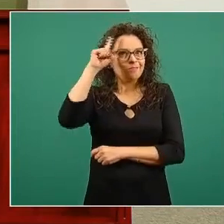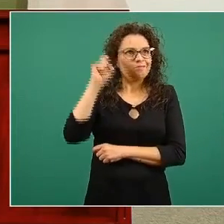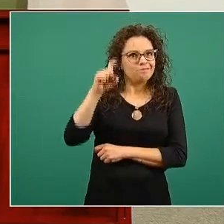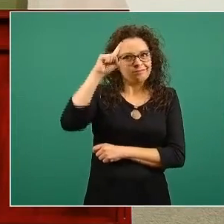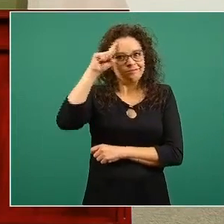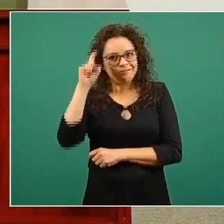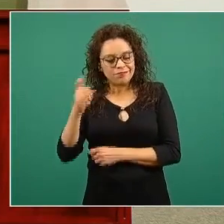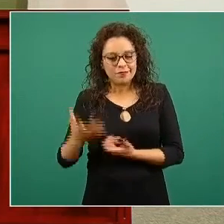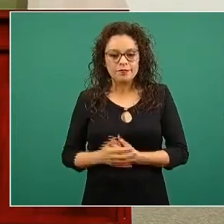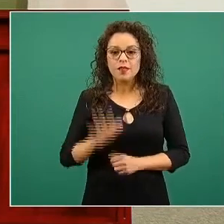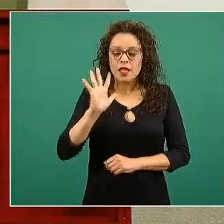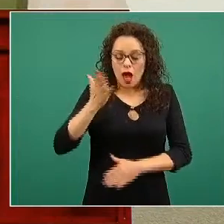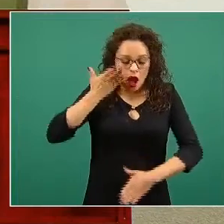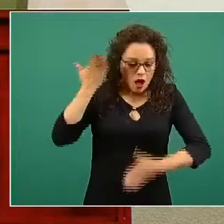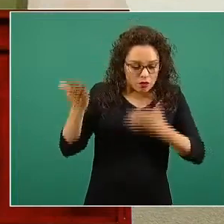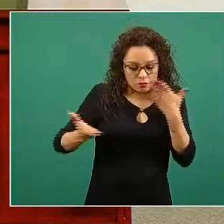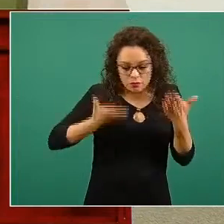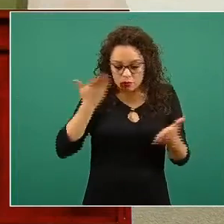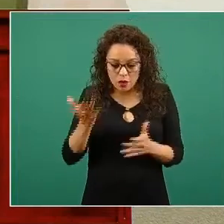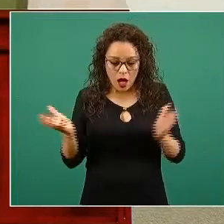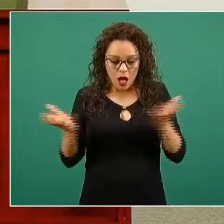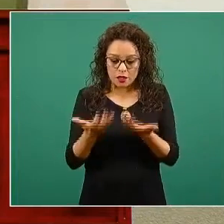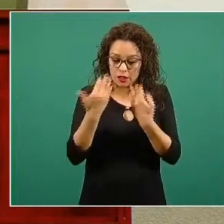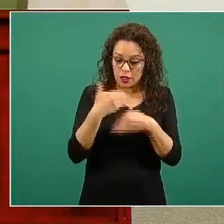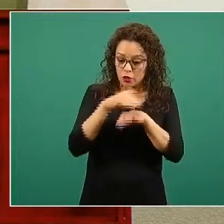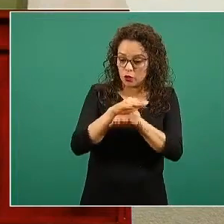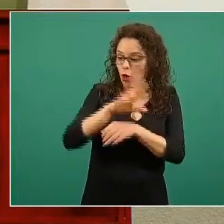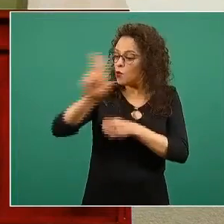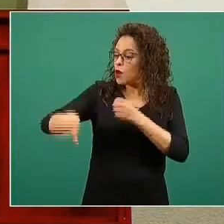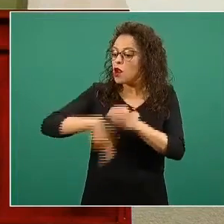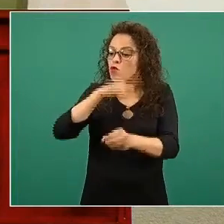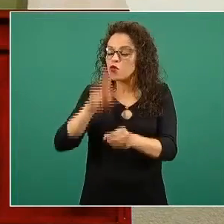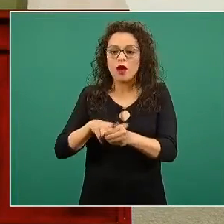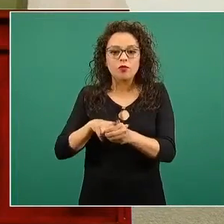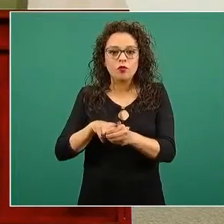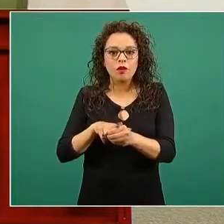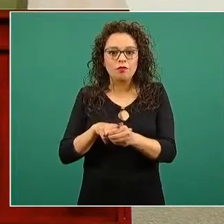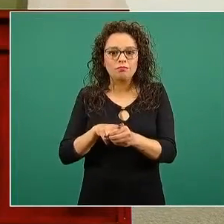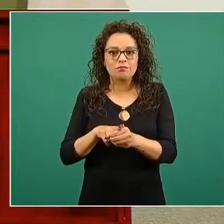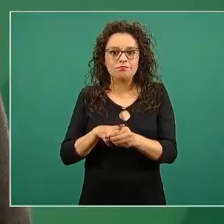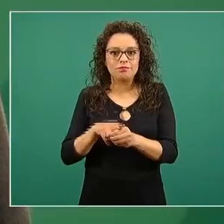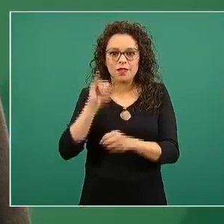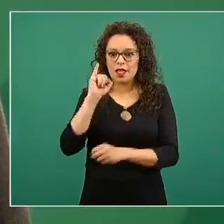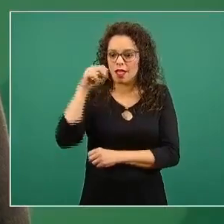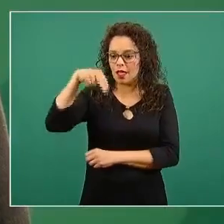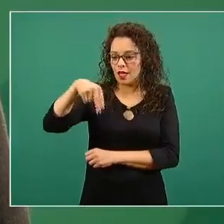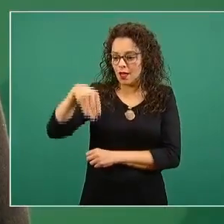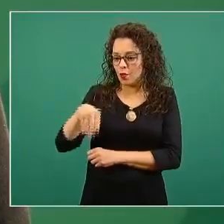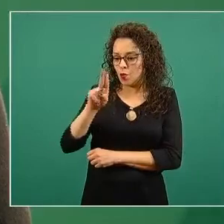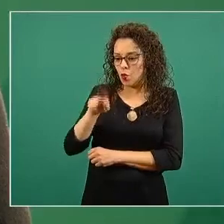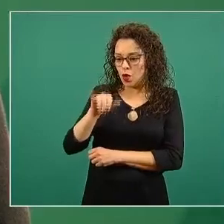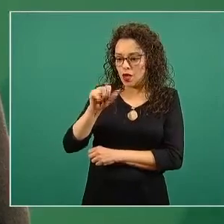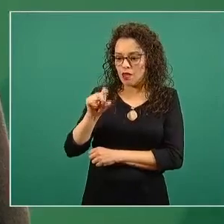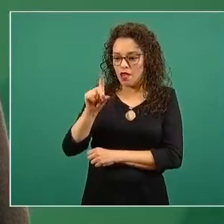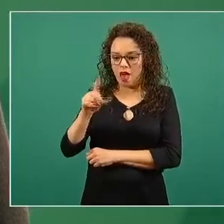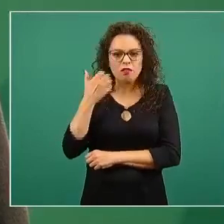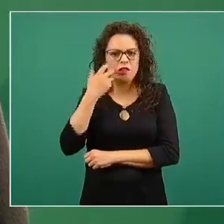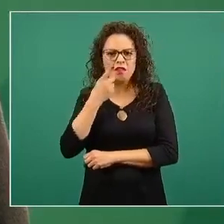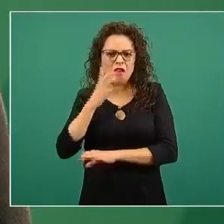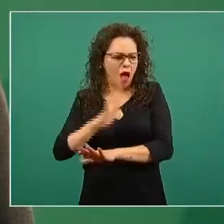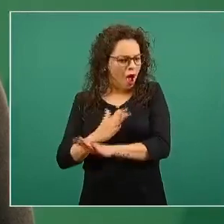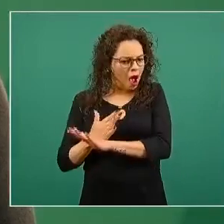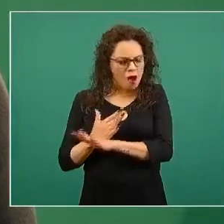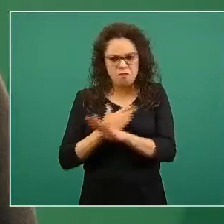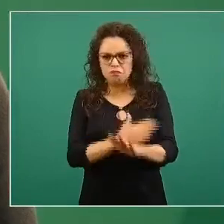han realizado en función de la inmunidad natural. Vamos a empezar primero por la inmunidad natural, es decir, aquella que confiere